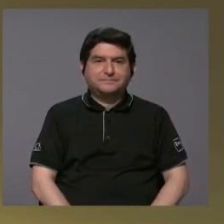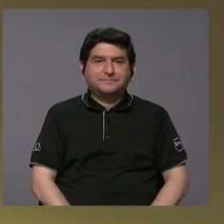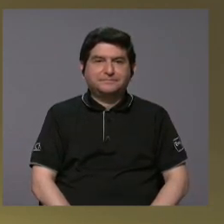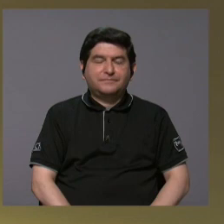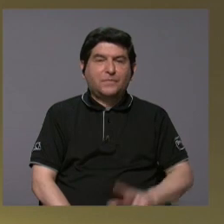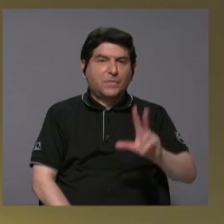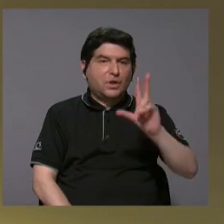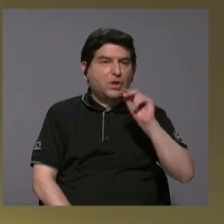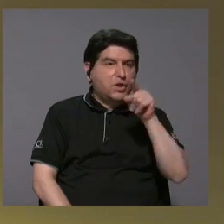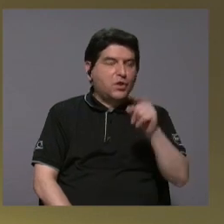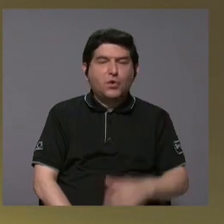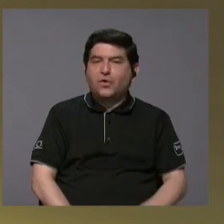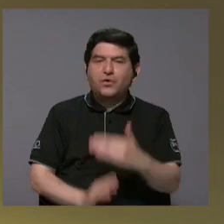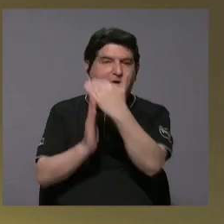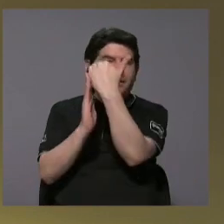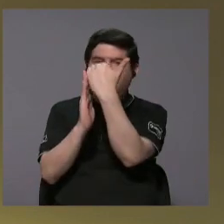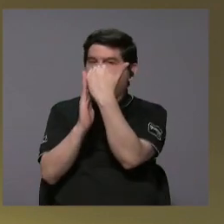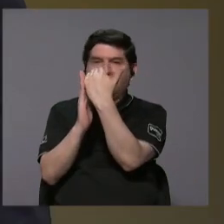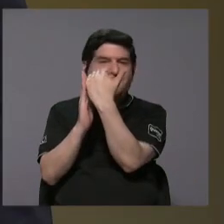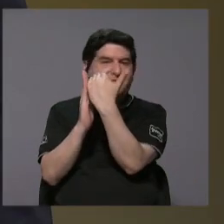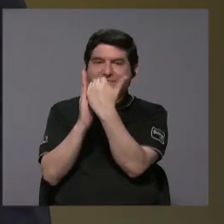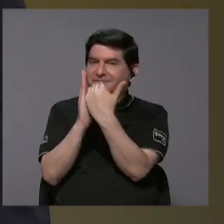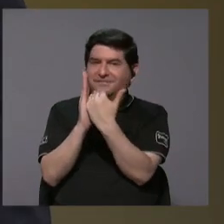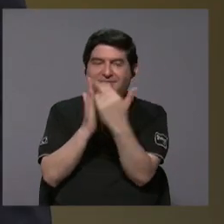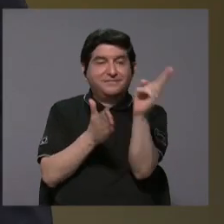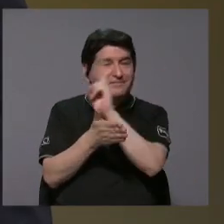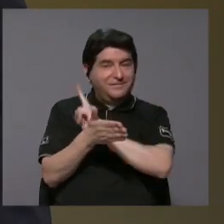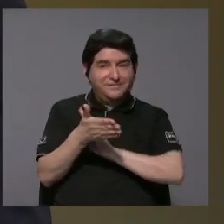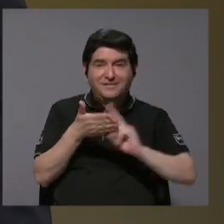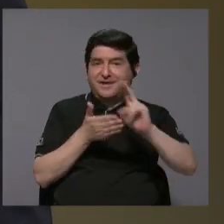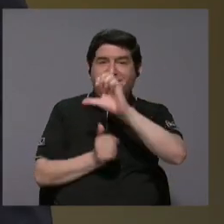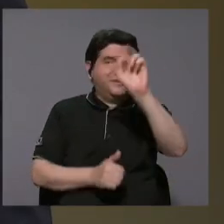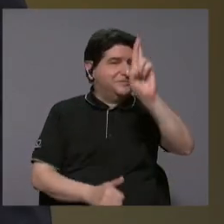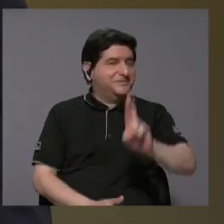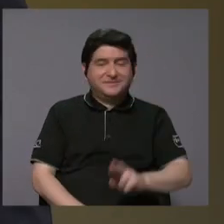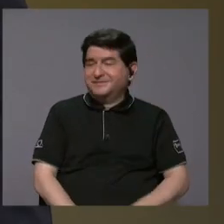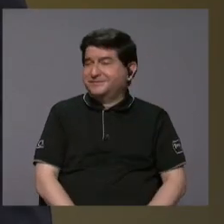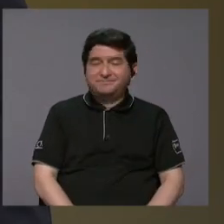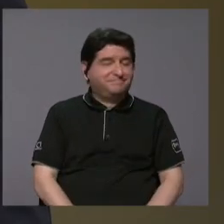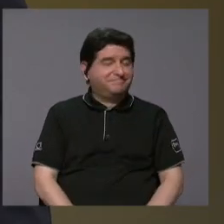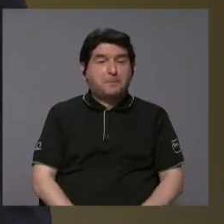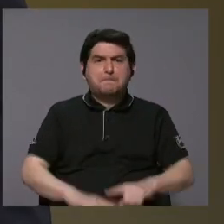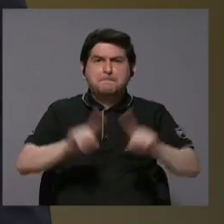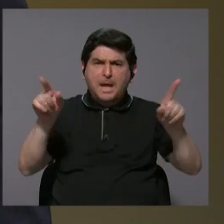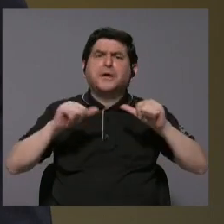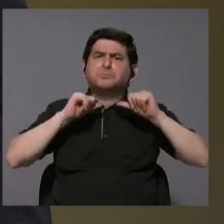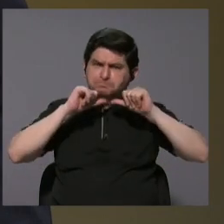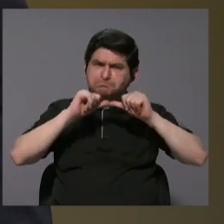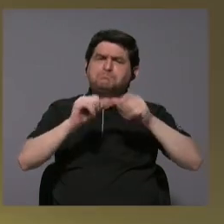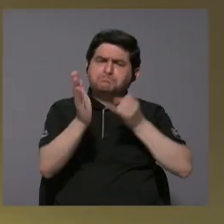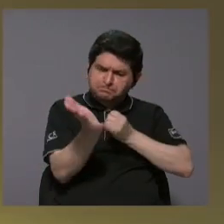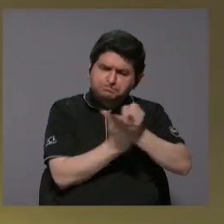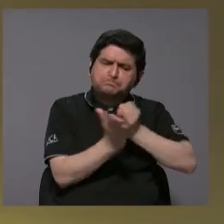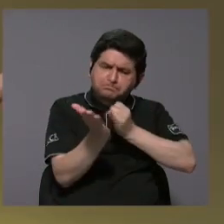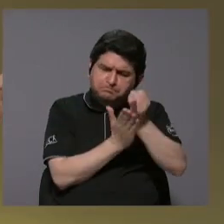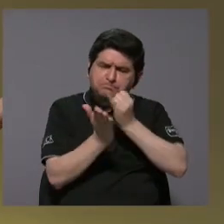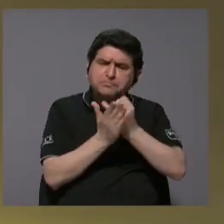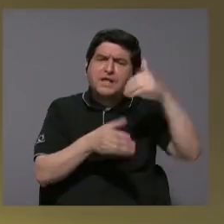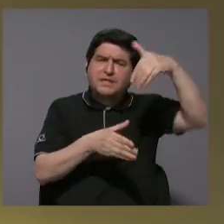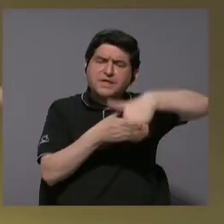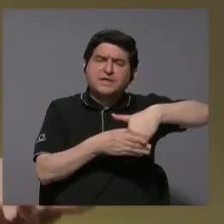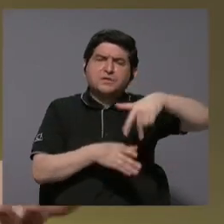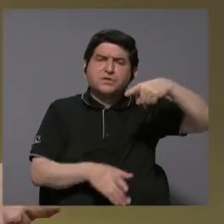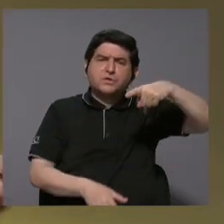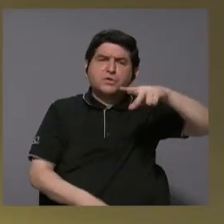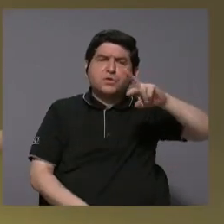no está en la planilla de la Universidad de Costa Rica, pero que sigue investigando en Produce y sigue